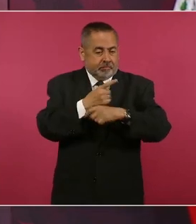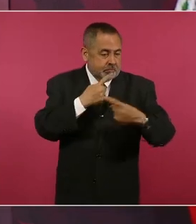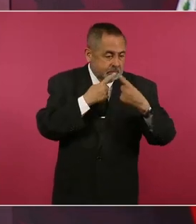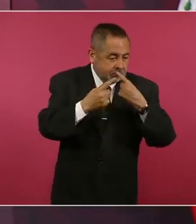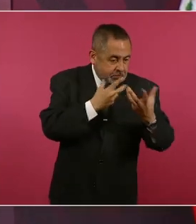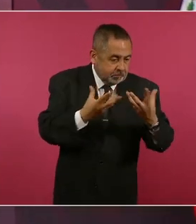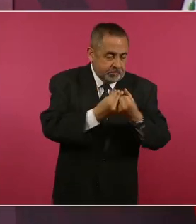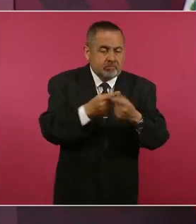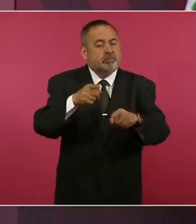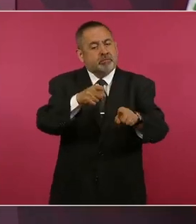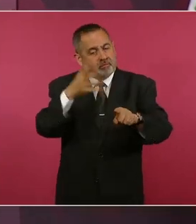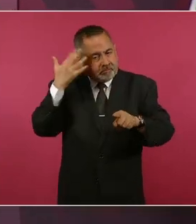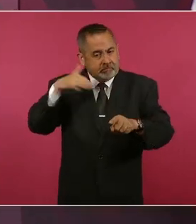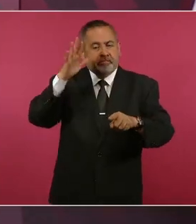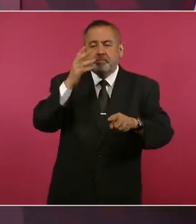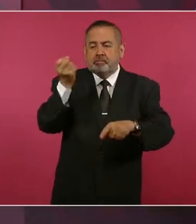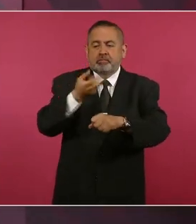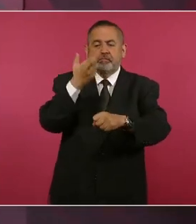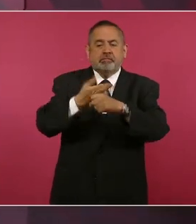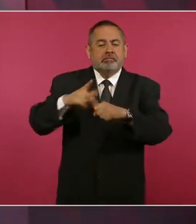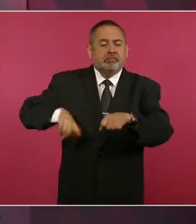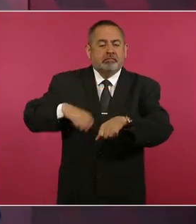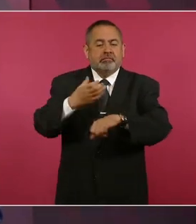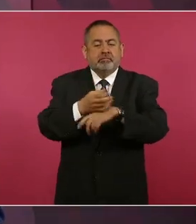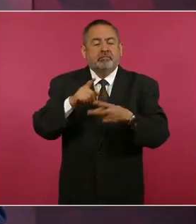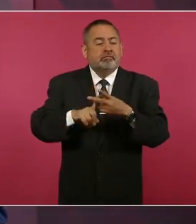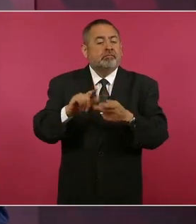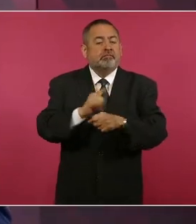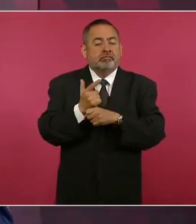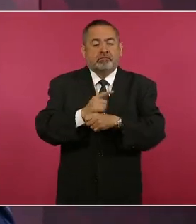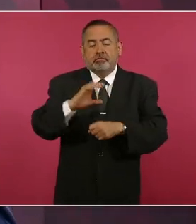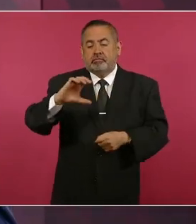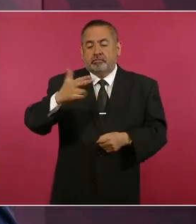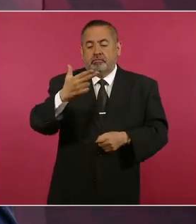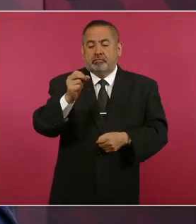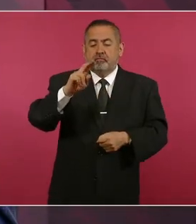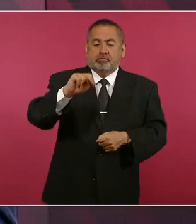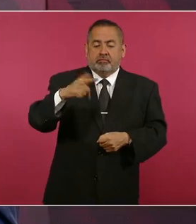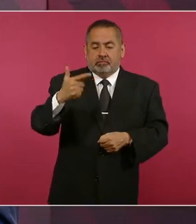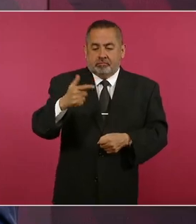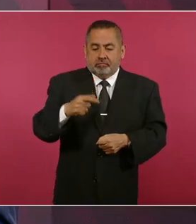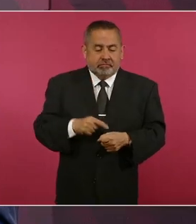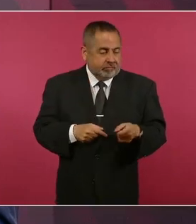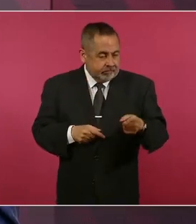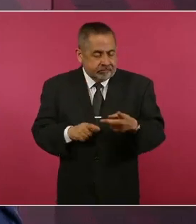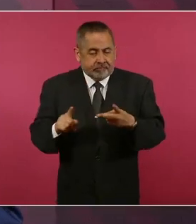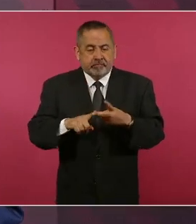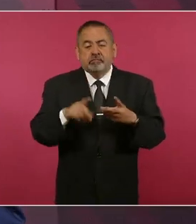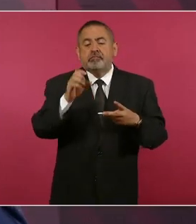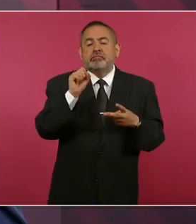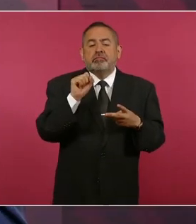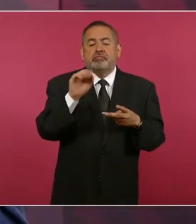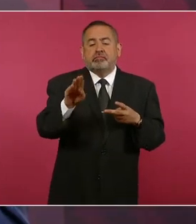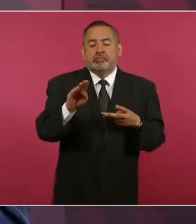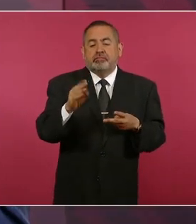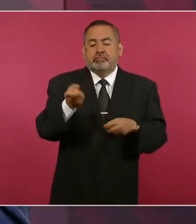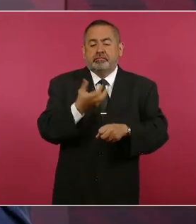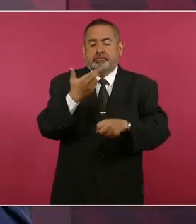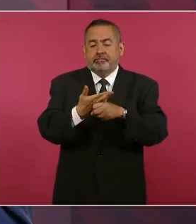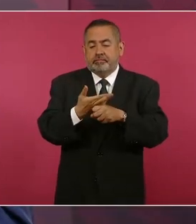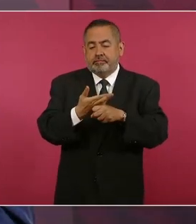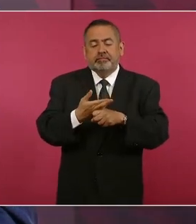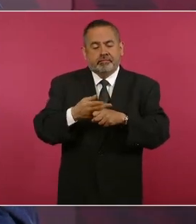era secretario de Gobernación, el licenciado Chong, la subsecretaria